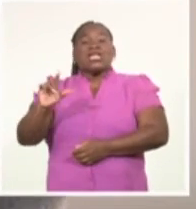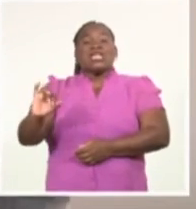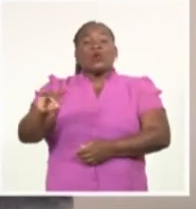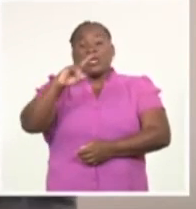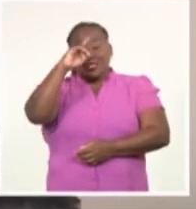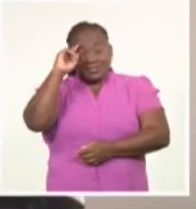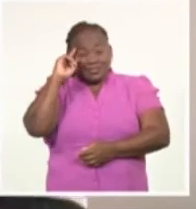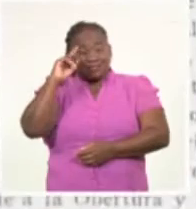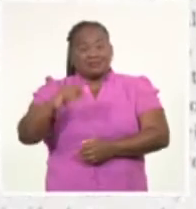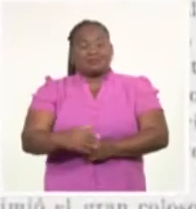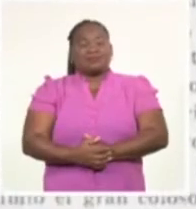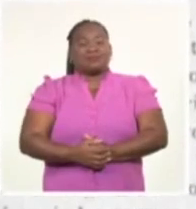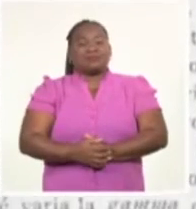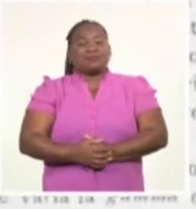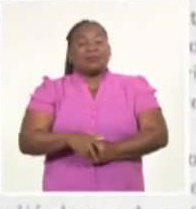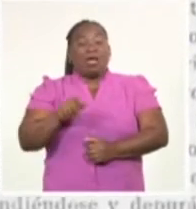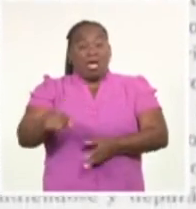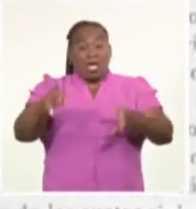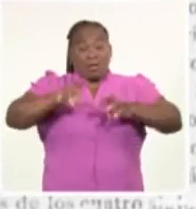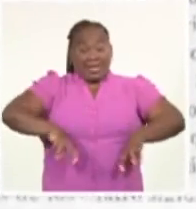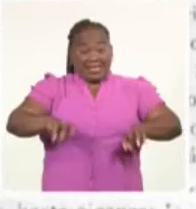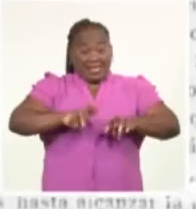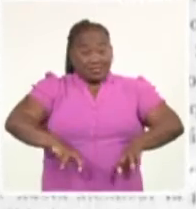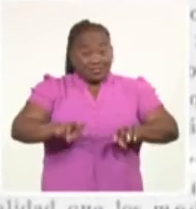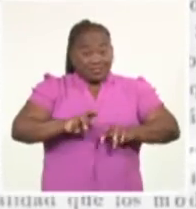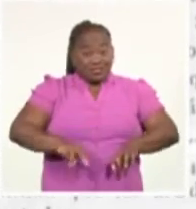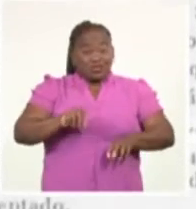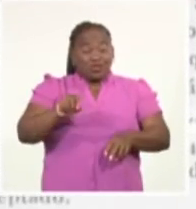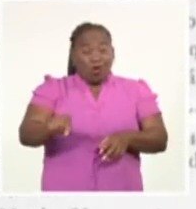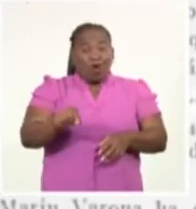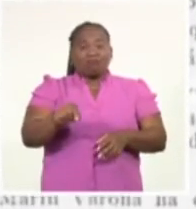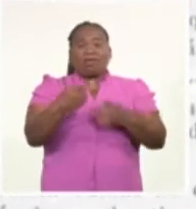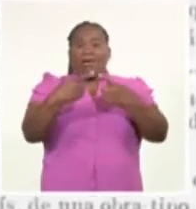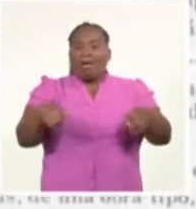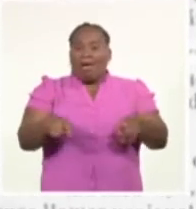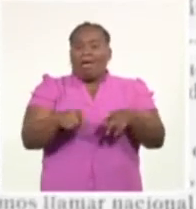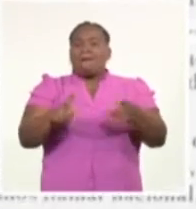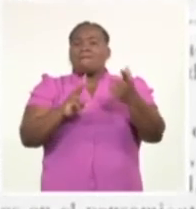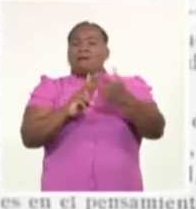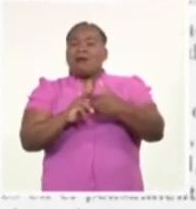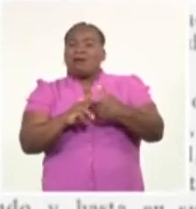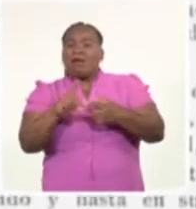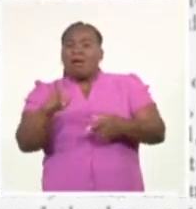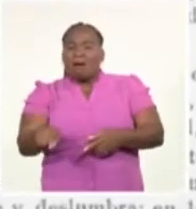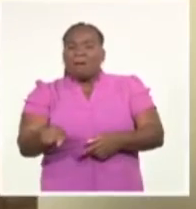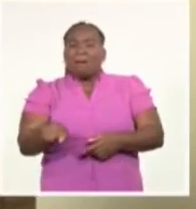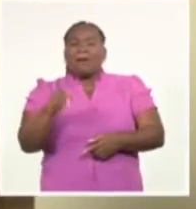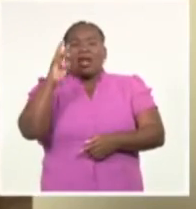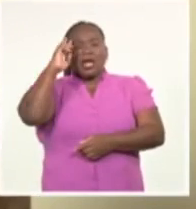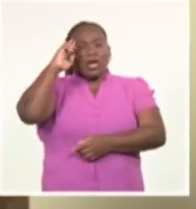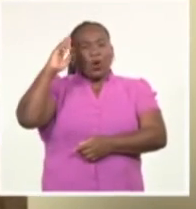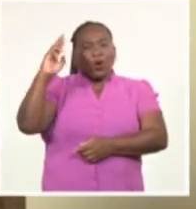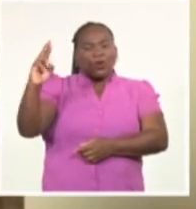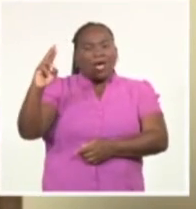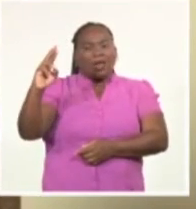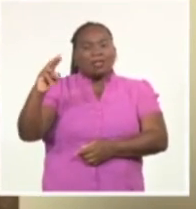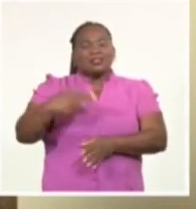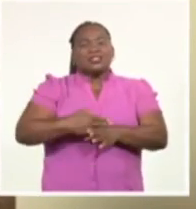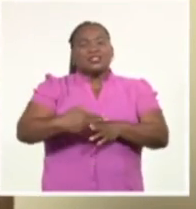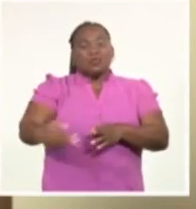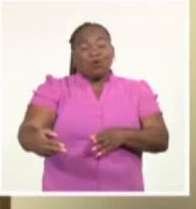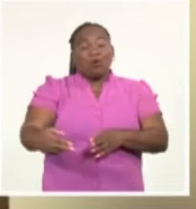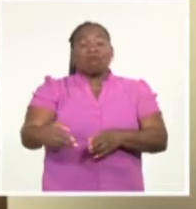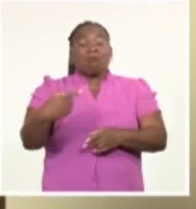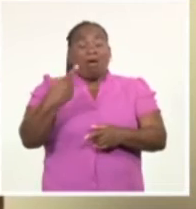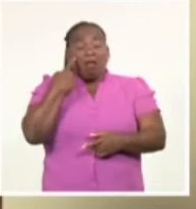Romero. El estudio de estas composiciones resulta primordial para preservar la memoria histórica de un suceso que marcó un referente para